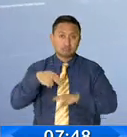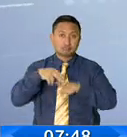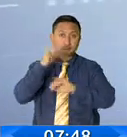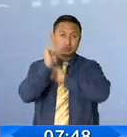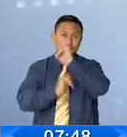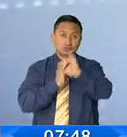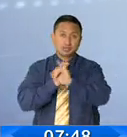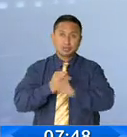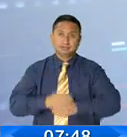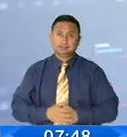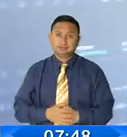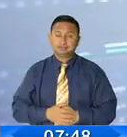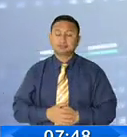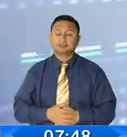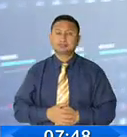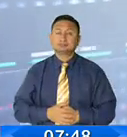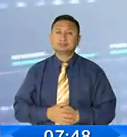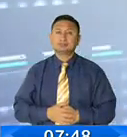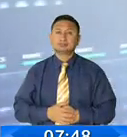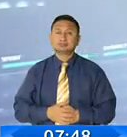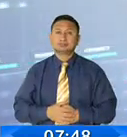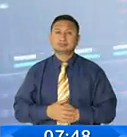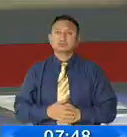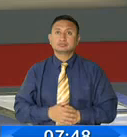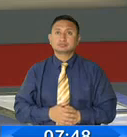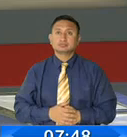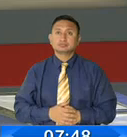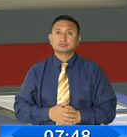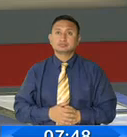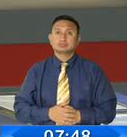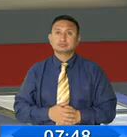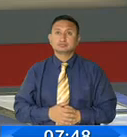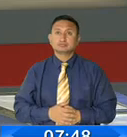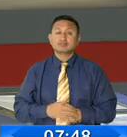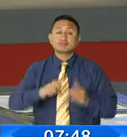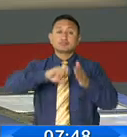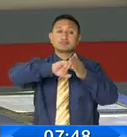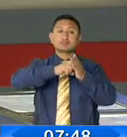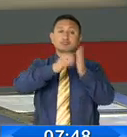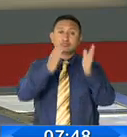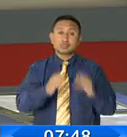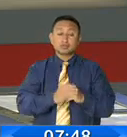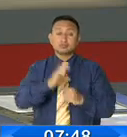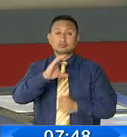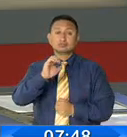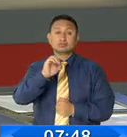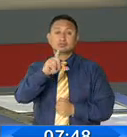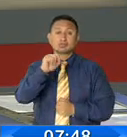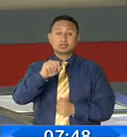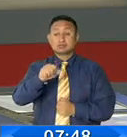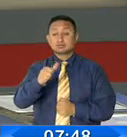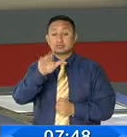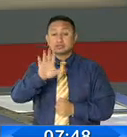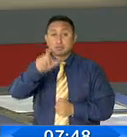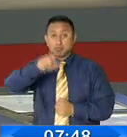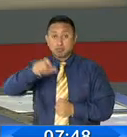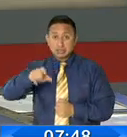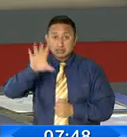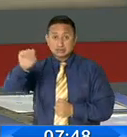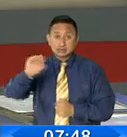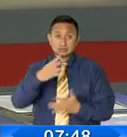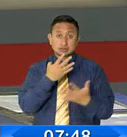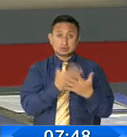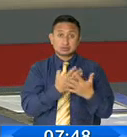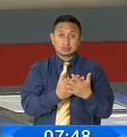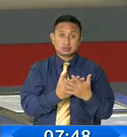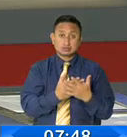extranjeros, informó Charlie Pisa. El contralor subrogante Pablo Celi y otras 5 personas fueron detenidas esta madrugada